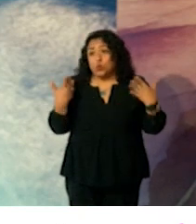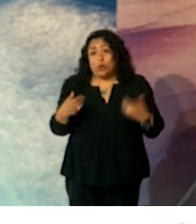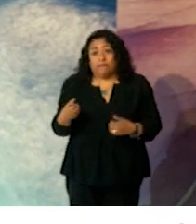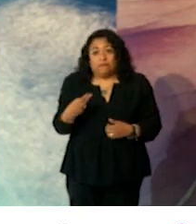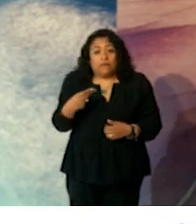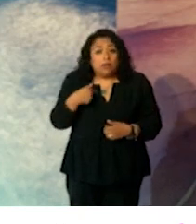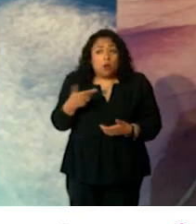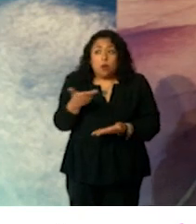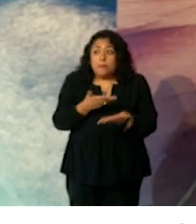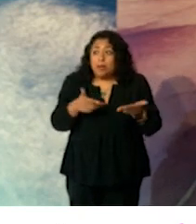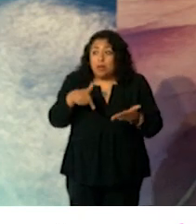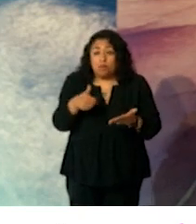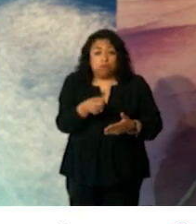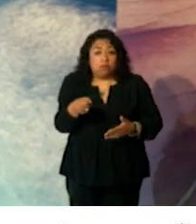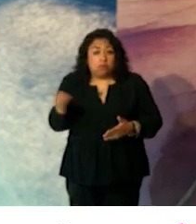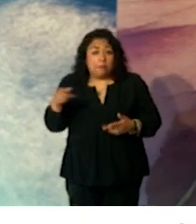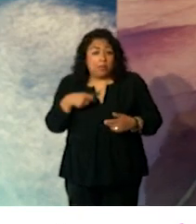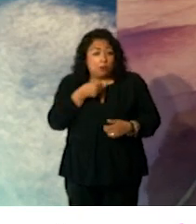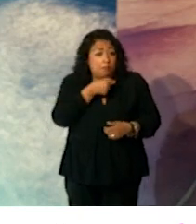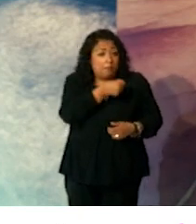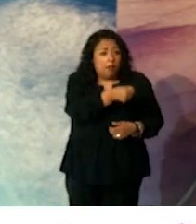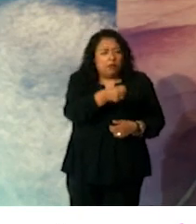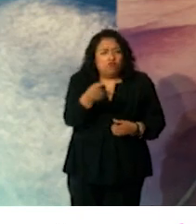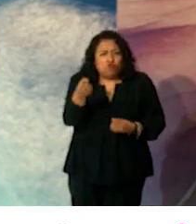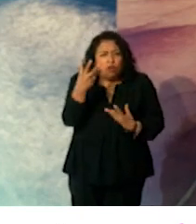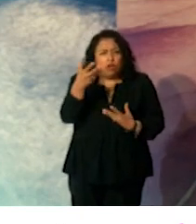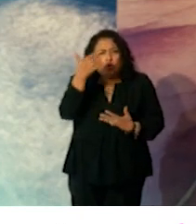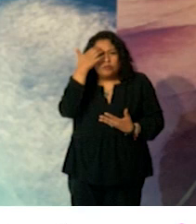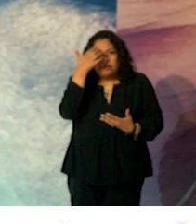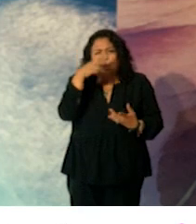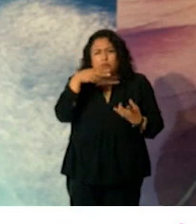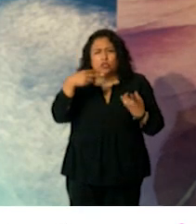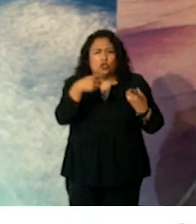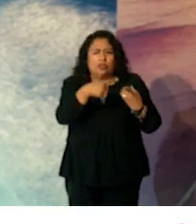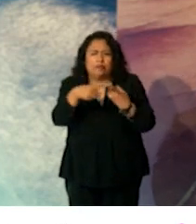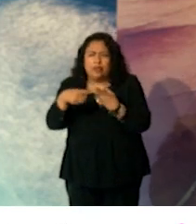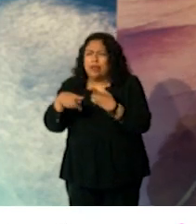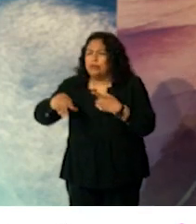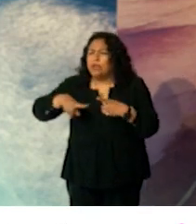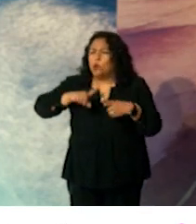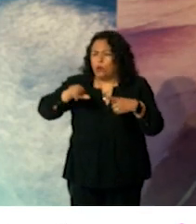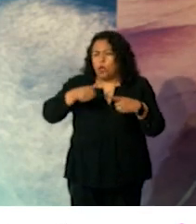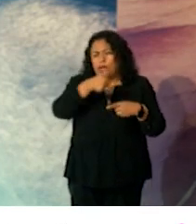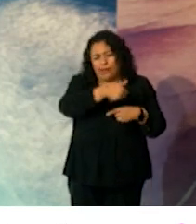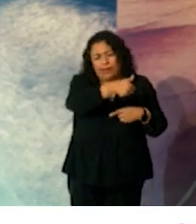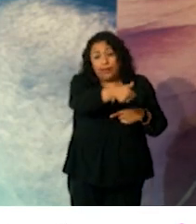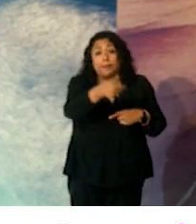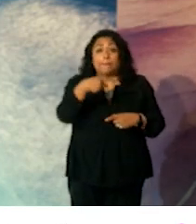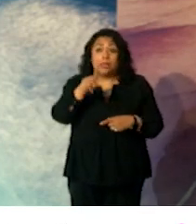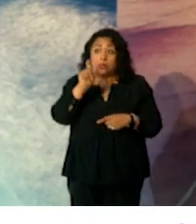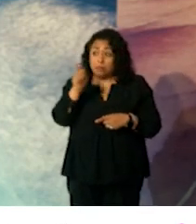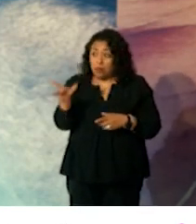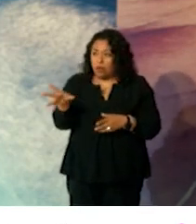compartir este espacio con grandes panelistas que enriquecen nuestro conocimiento desde diferentes perspectivas, ya lo vamos a ir viendo uno por uno, pero que también